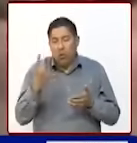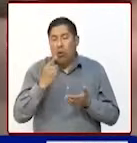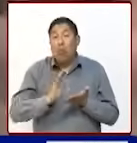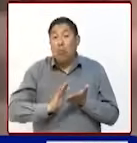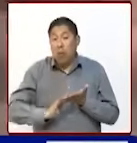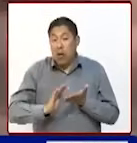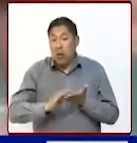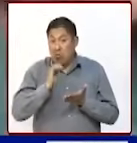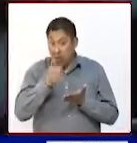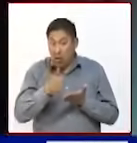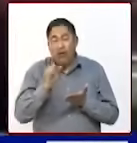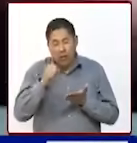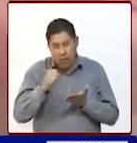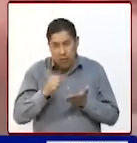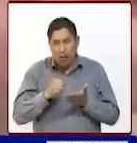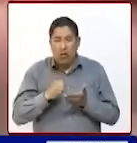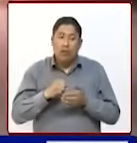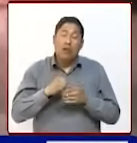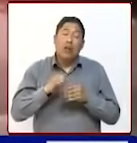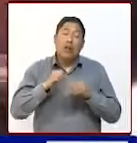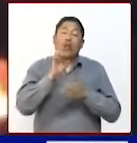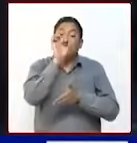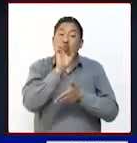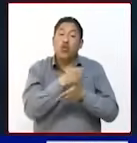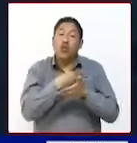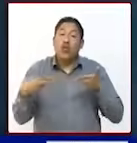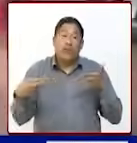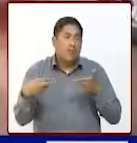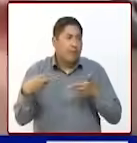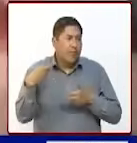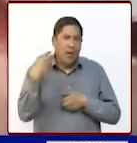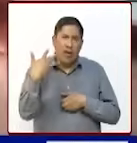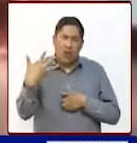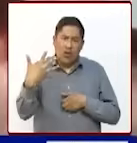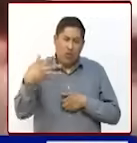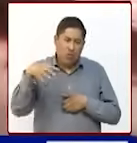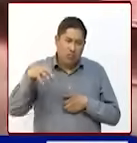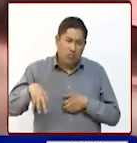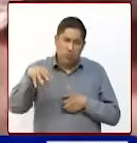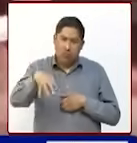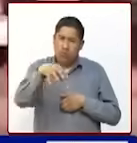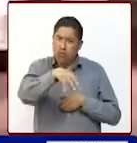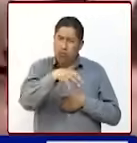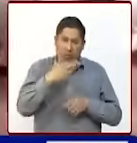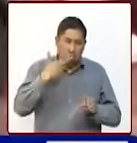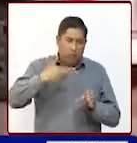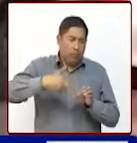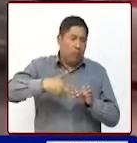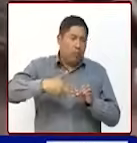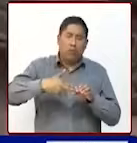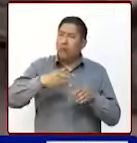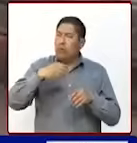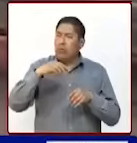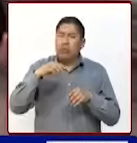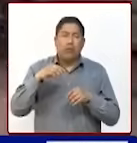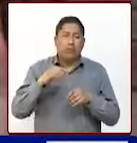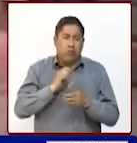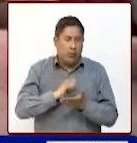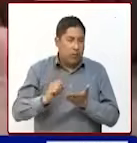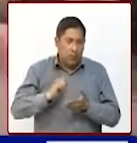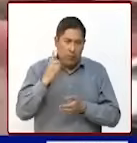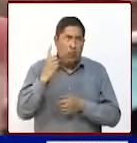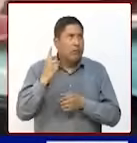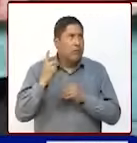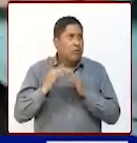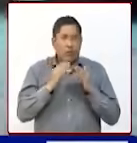filas. En el departamento de Chuquisaca serán 5 los puntos habilitados de combustible durante la jornada del censo, 1 en